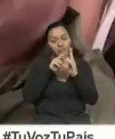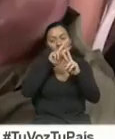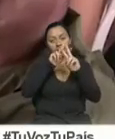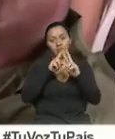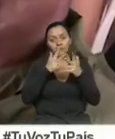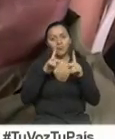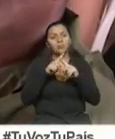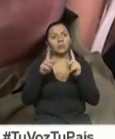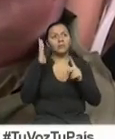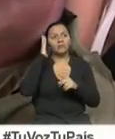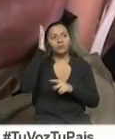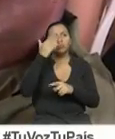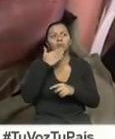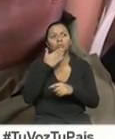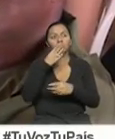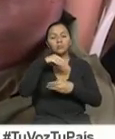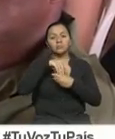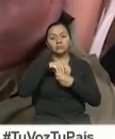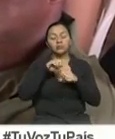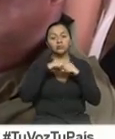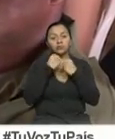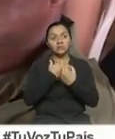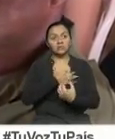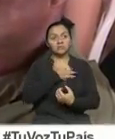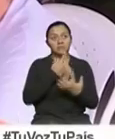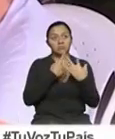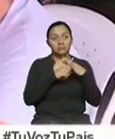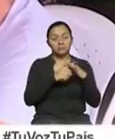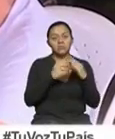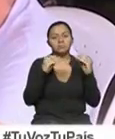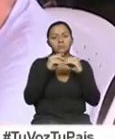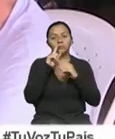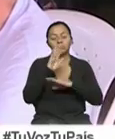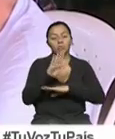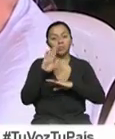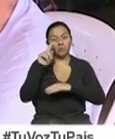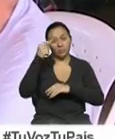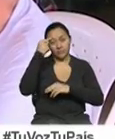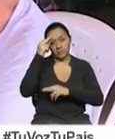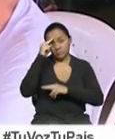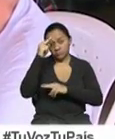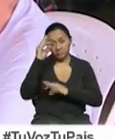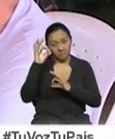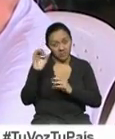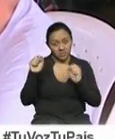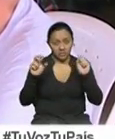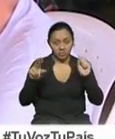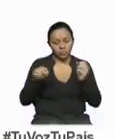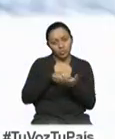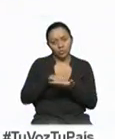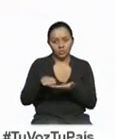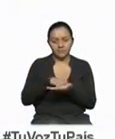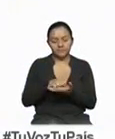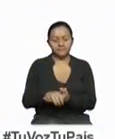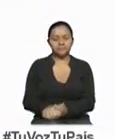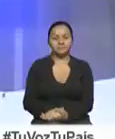cuestionan sobre su futuro al ingresar a la vida civil, así como el compromiso del gobierno por honrar lo negociado.